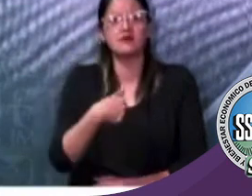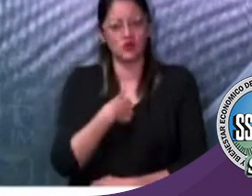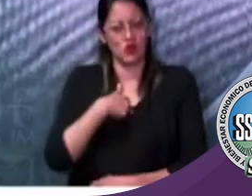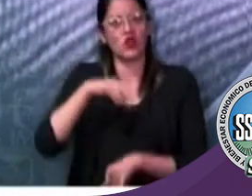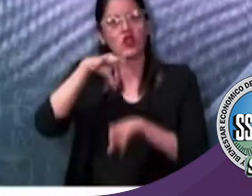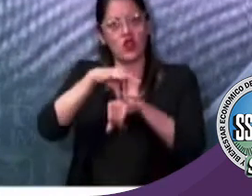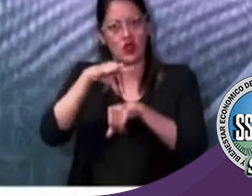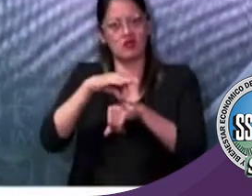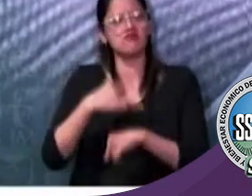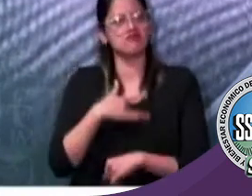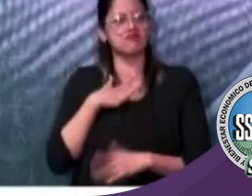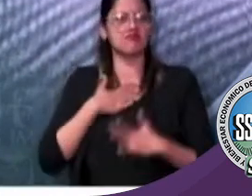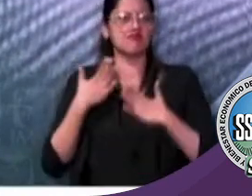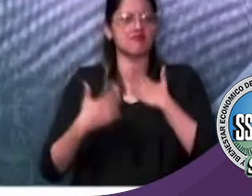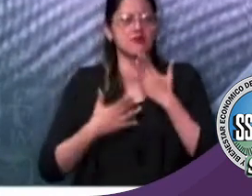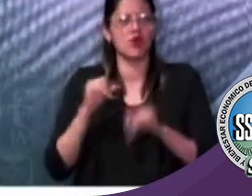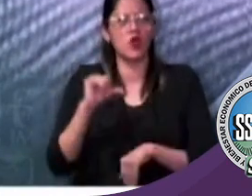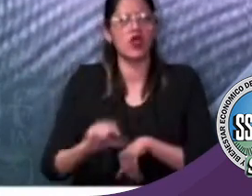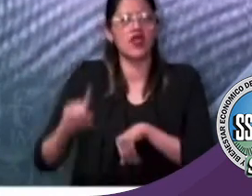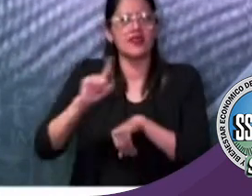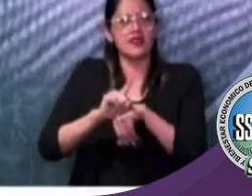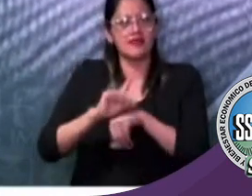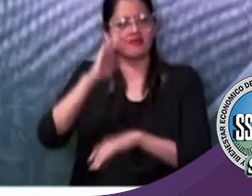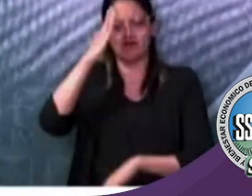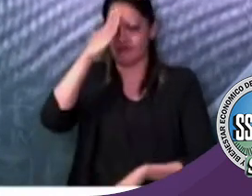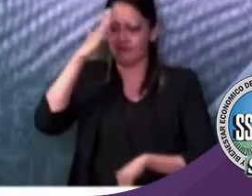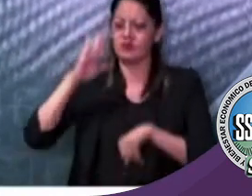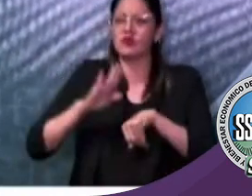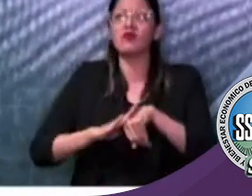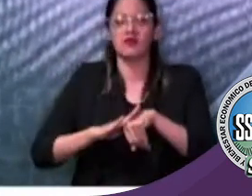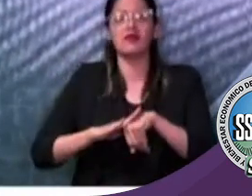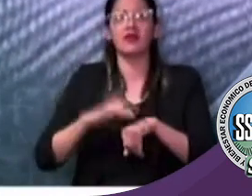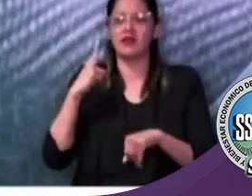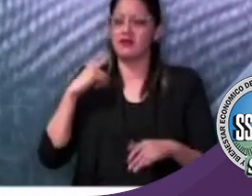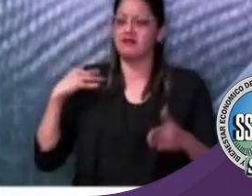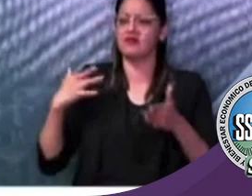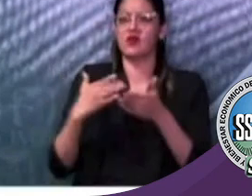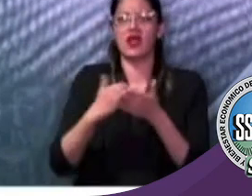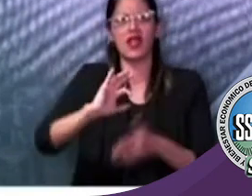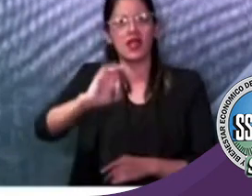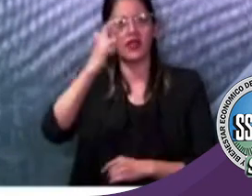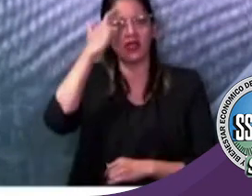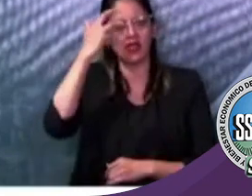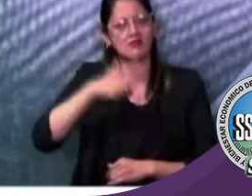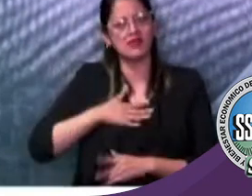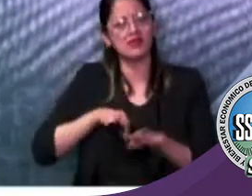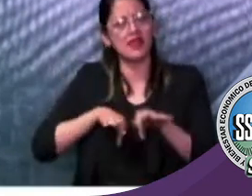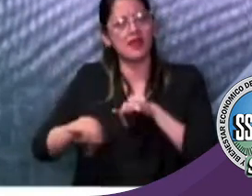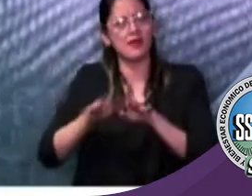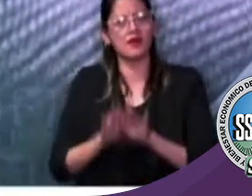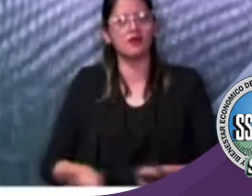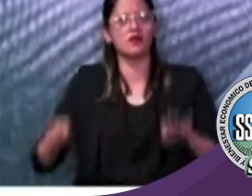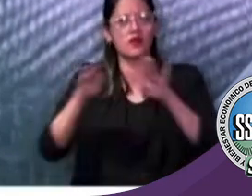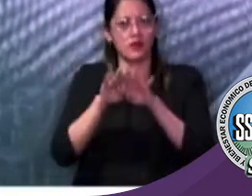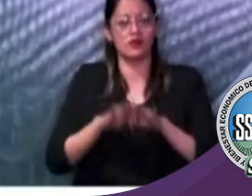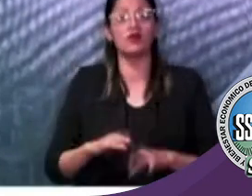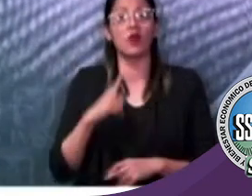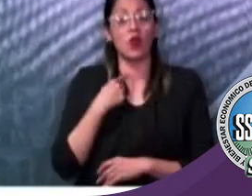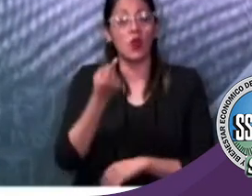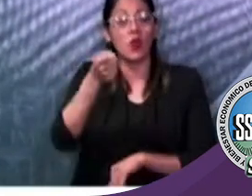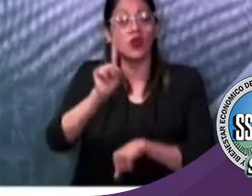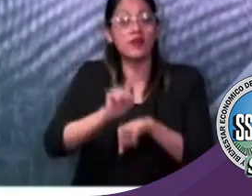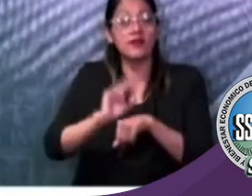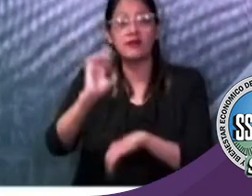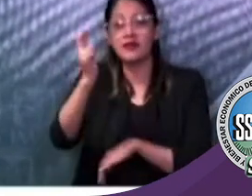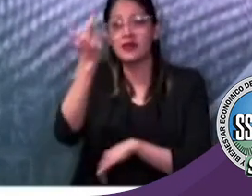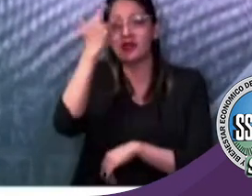Comparto el regocijo de celebrar un día que nos recuerda la trascendencia de nuestra labor, un día que nos evoca